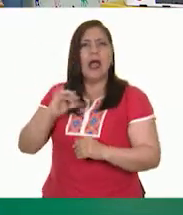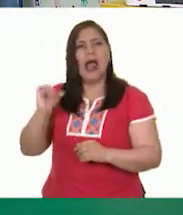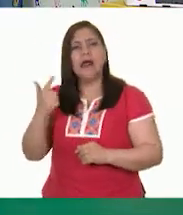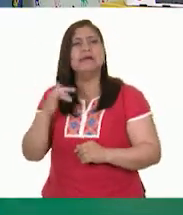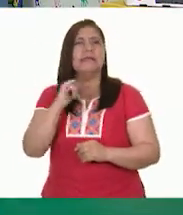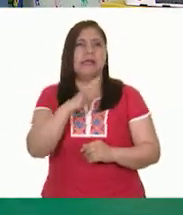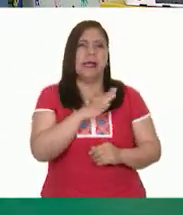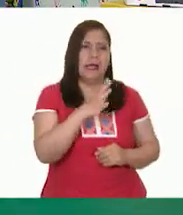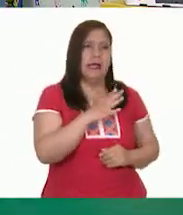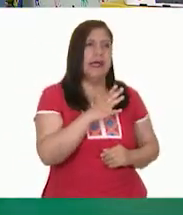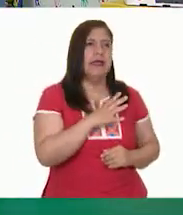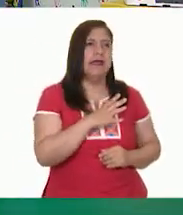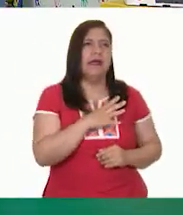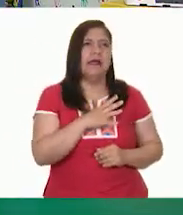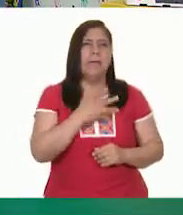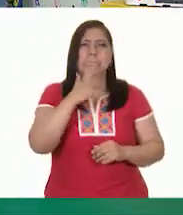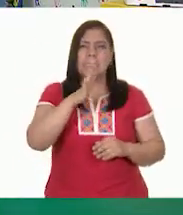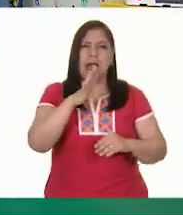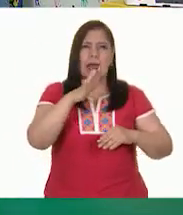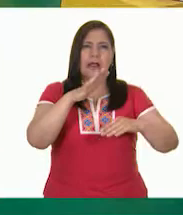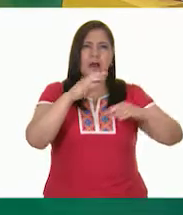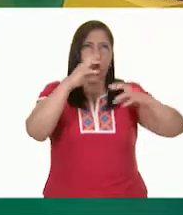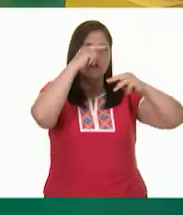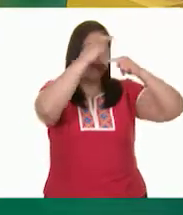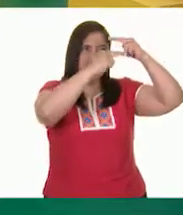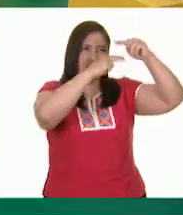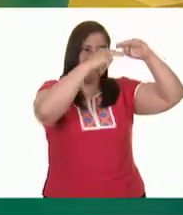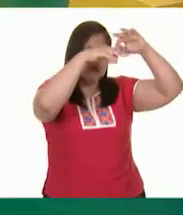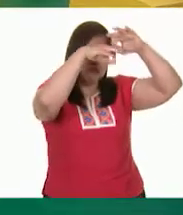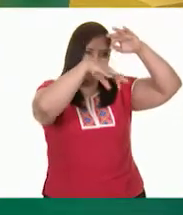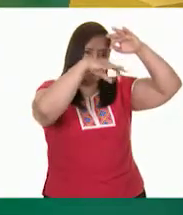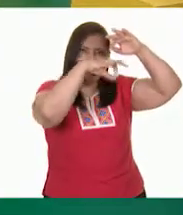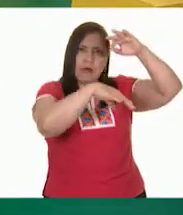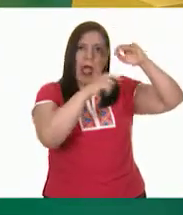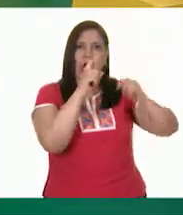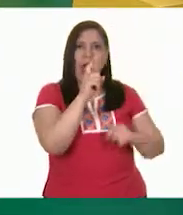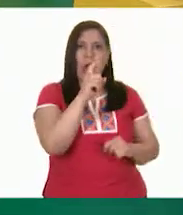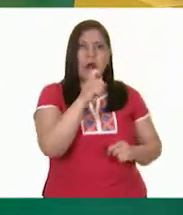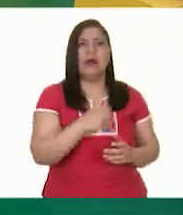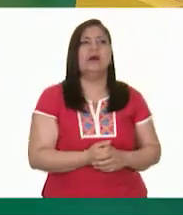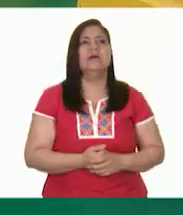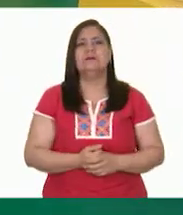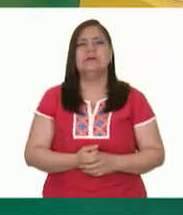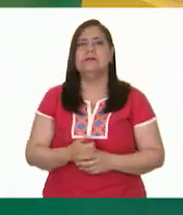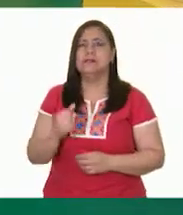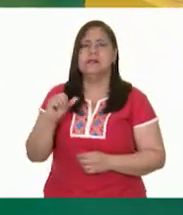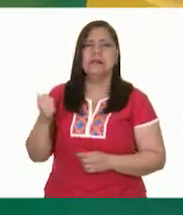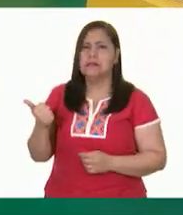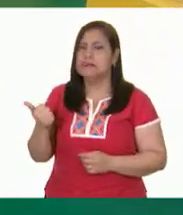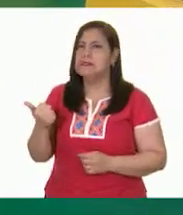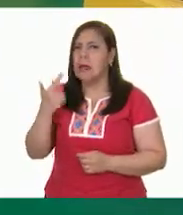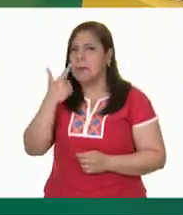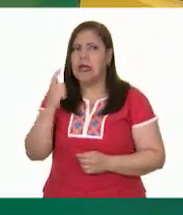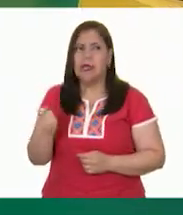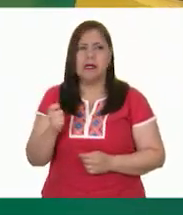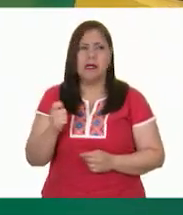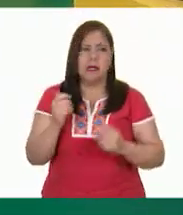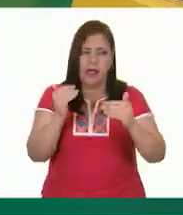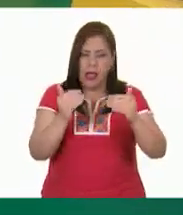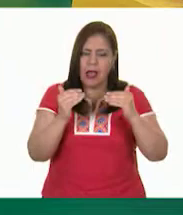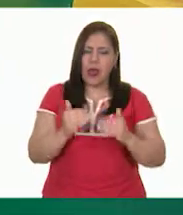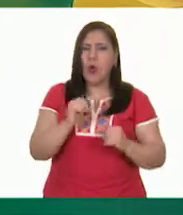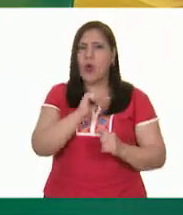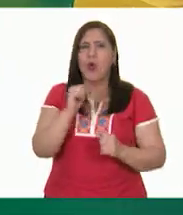ahí, gotitas de agua. A ver qué otro. Pero entonces vamos a ver cuál sería el que sigue